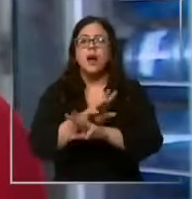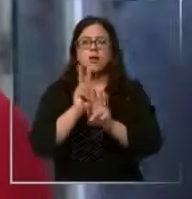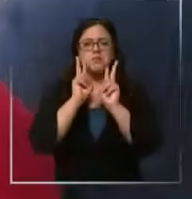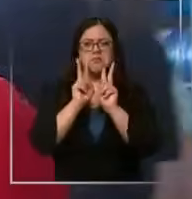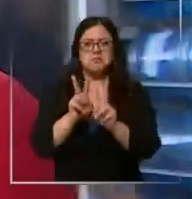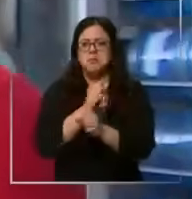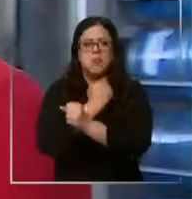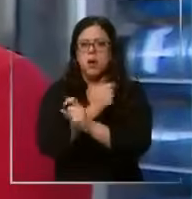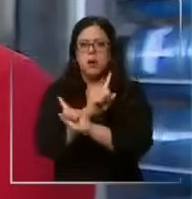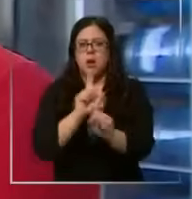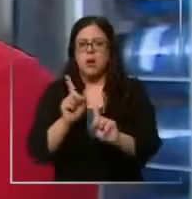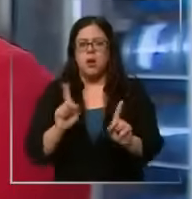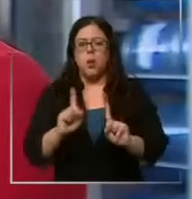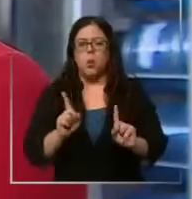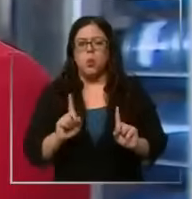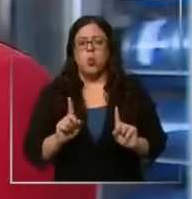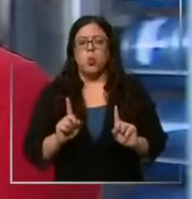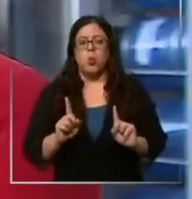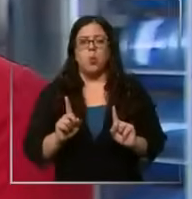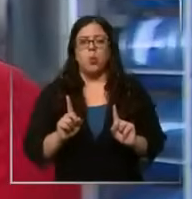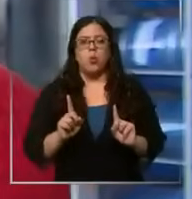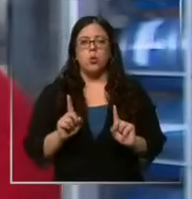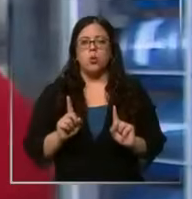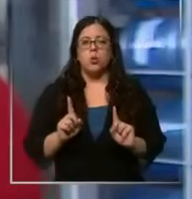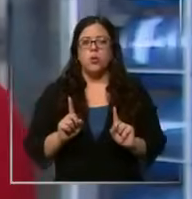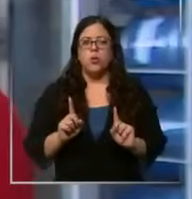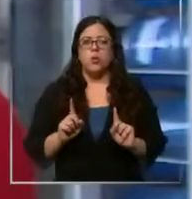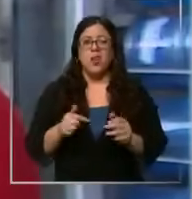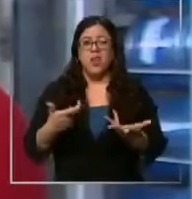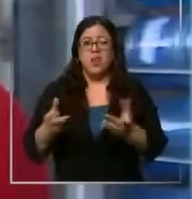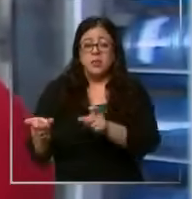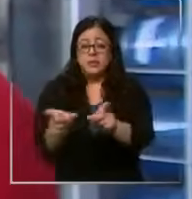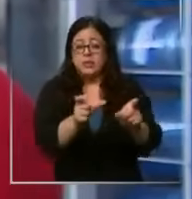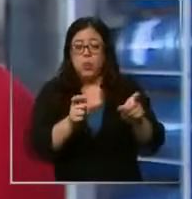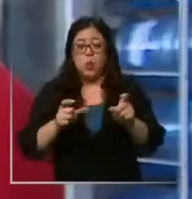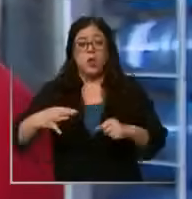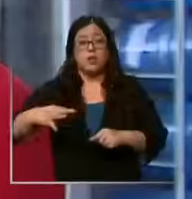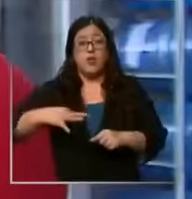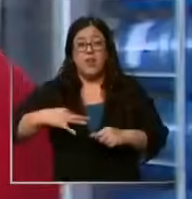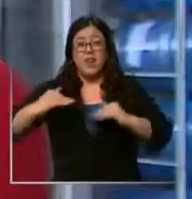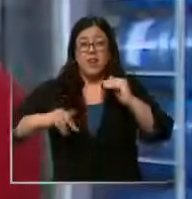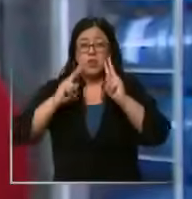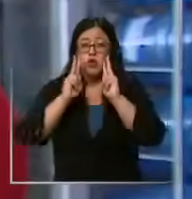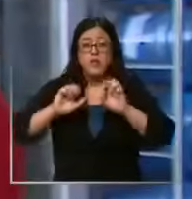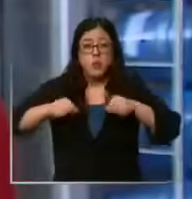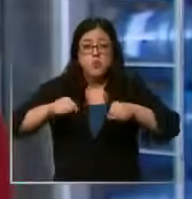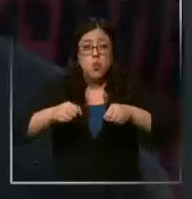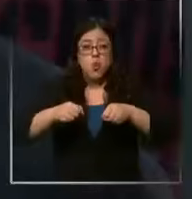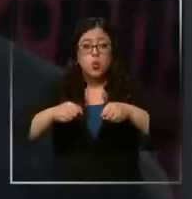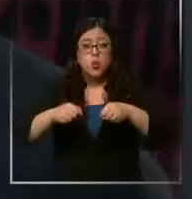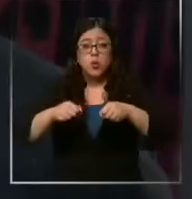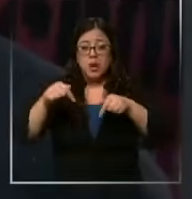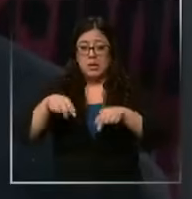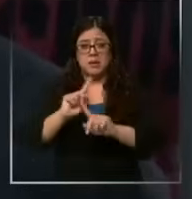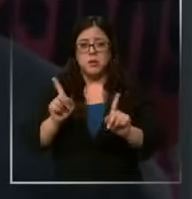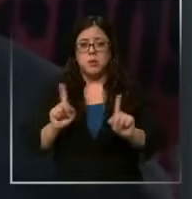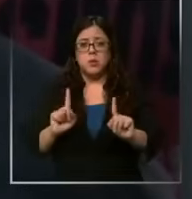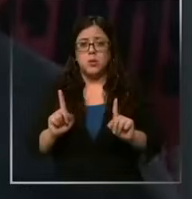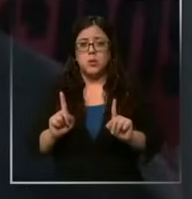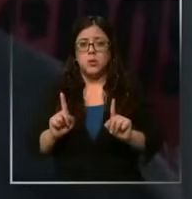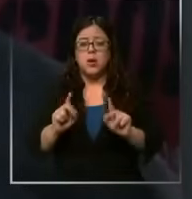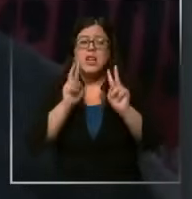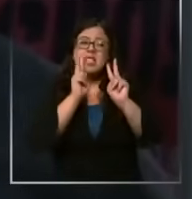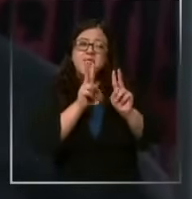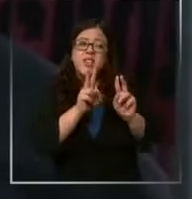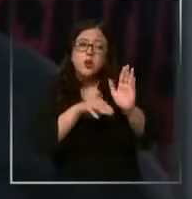carabinero, ni por lo menos alguna seguridad ciudadana, que al menos andan en motos, he visto a veces, por otros lugares, pero por acá no. Se ha visto un poquito más de